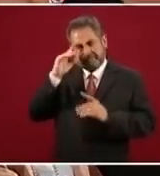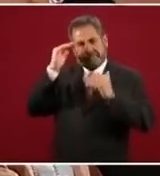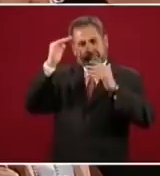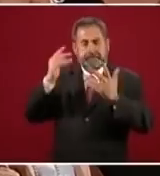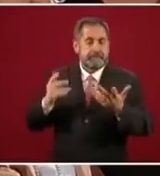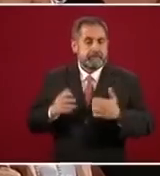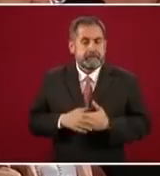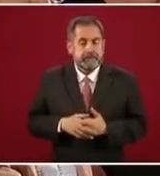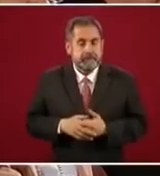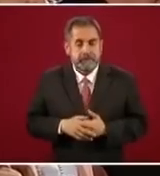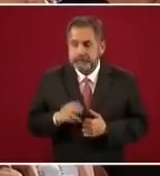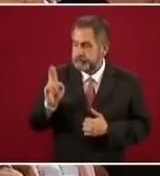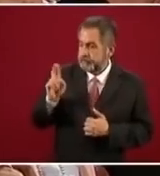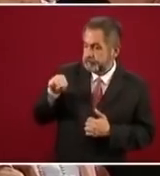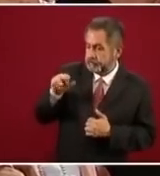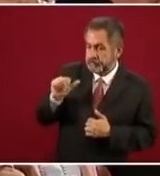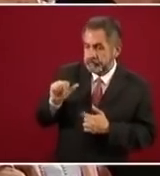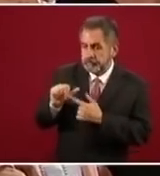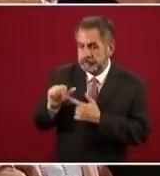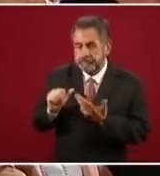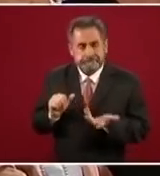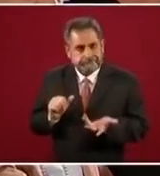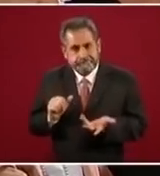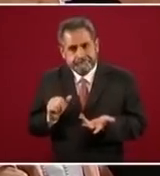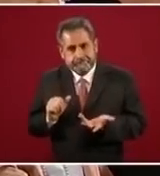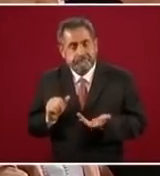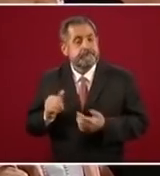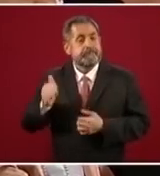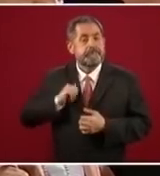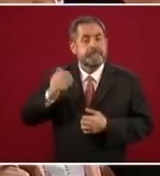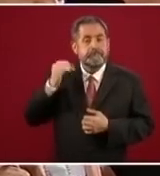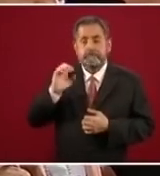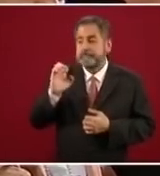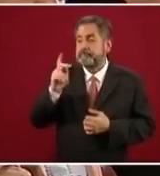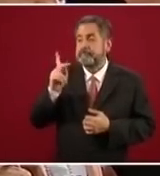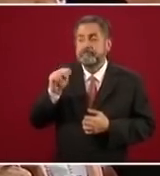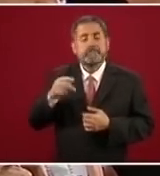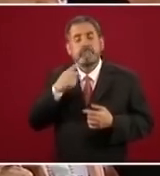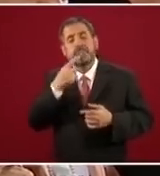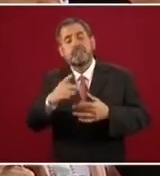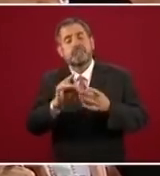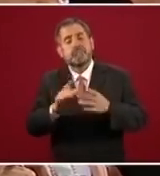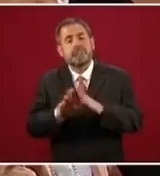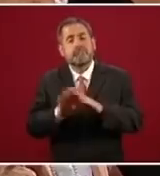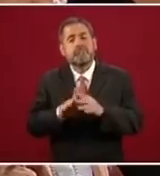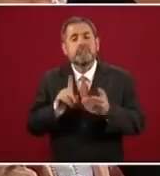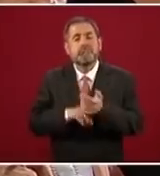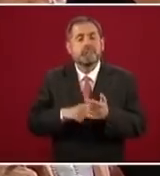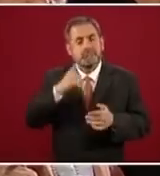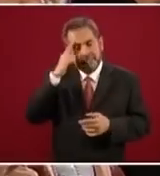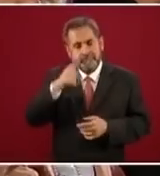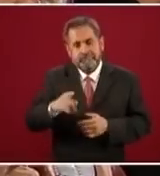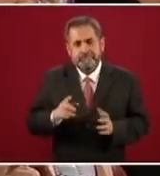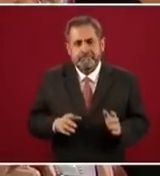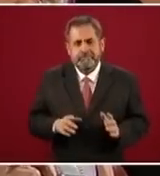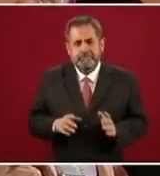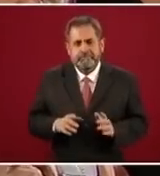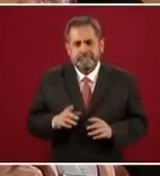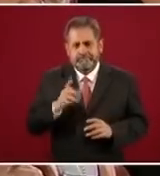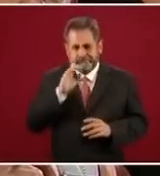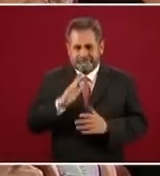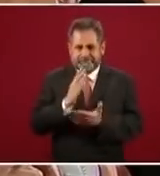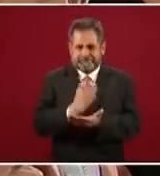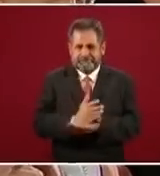la UMA, presidente, es un tema que Enrique Peña Nieto puso como, digamos, para no, puso como un